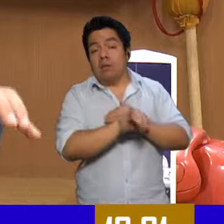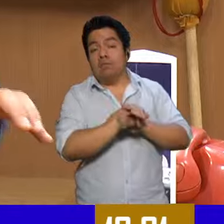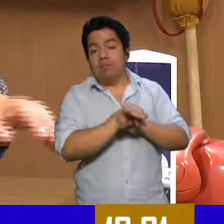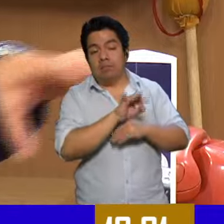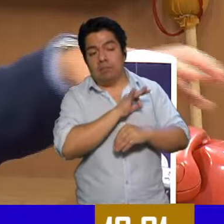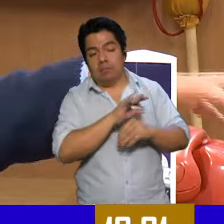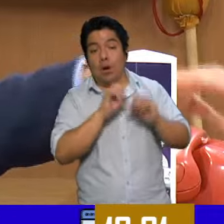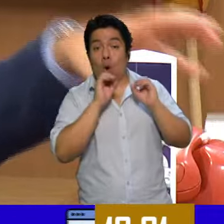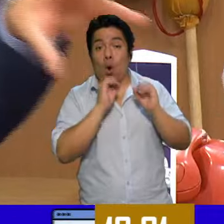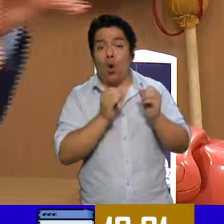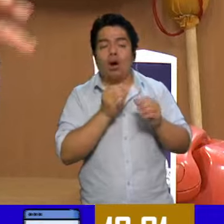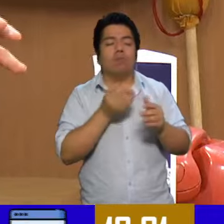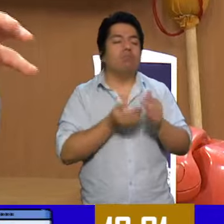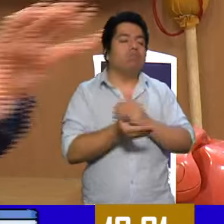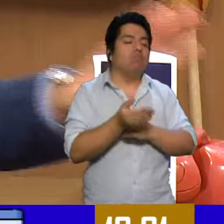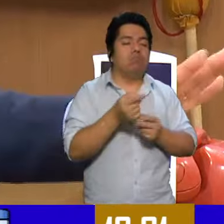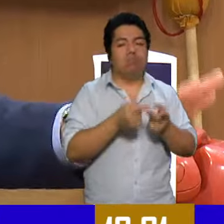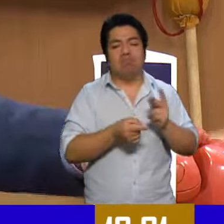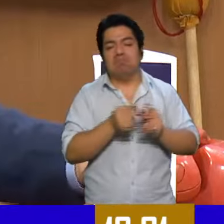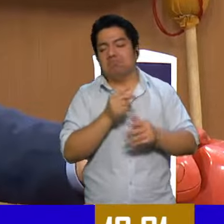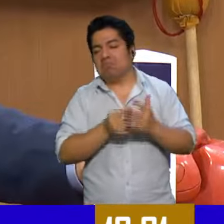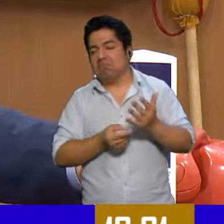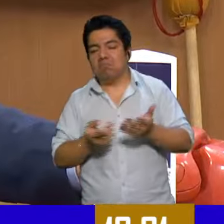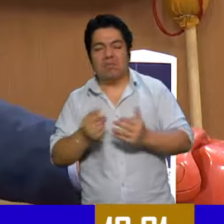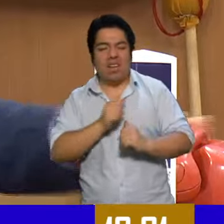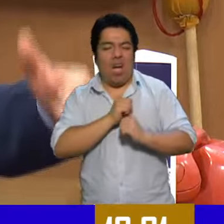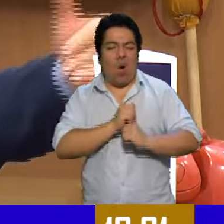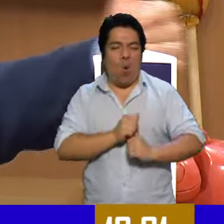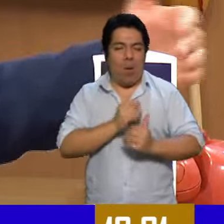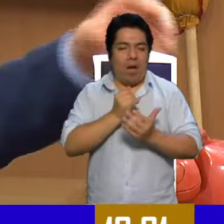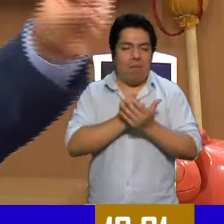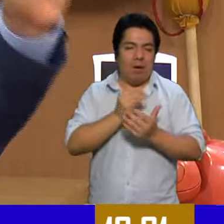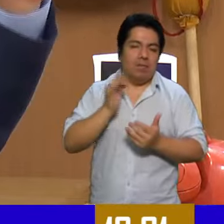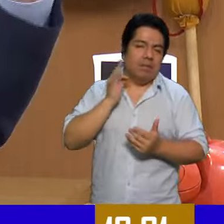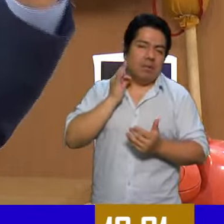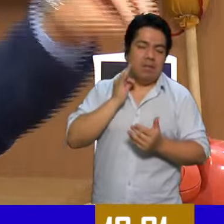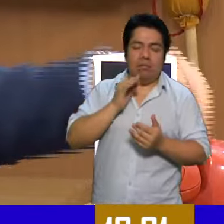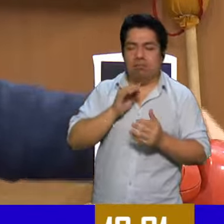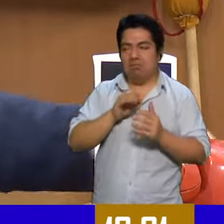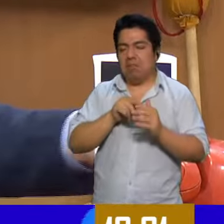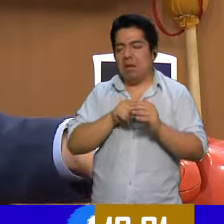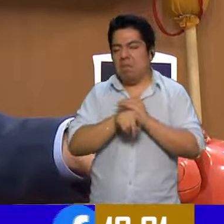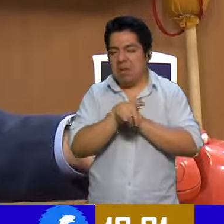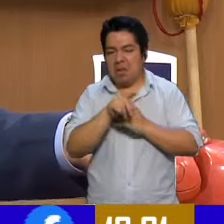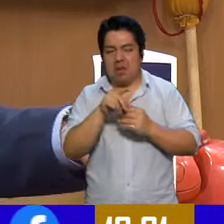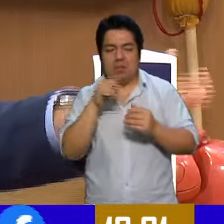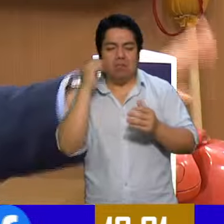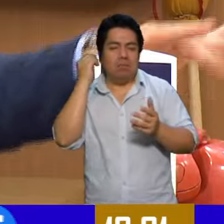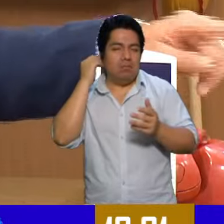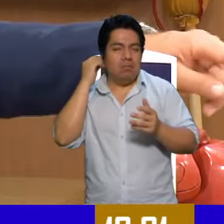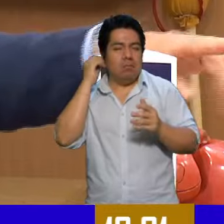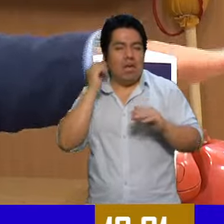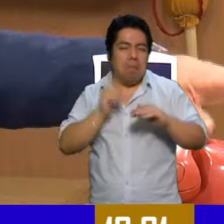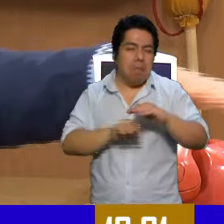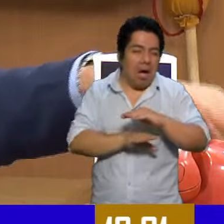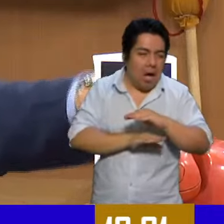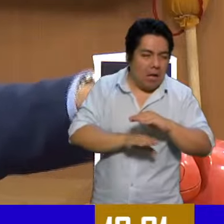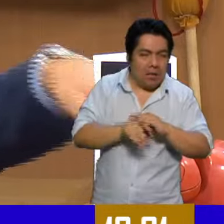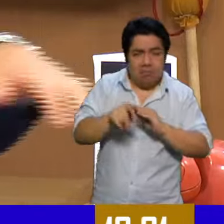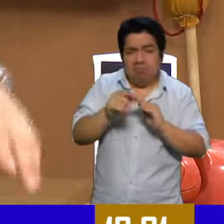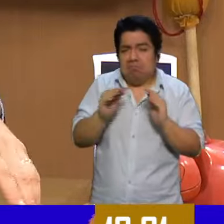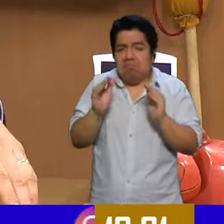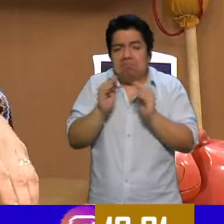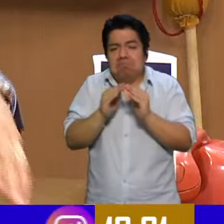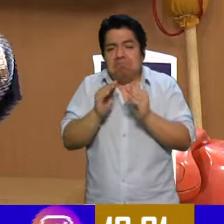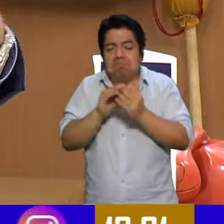o una reclamación por algún acto o omisión de alguna autoridad fiscal. Denuncias, digamos, hechos muy sencillos. Y desde la comodidad de tu iPad